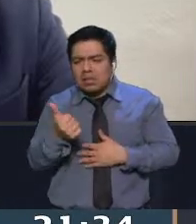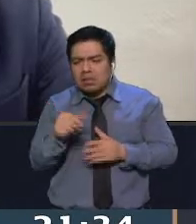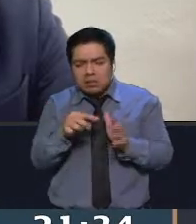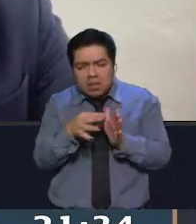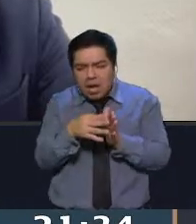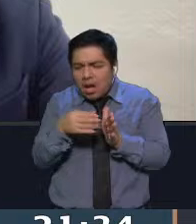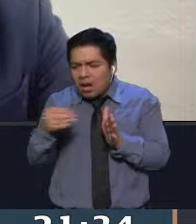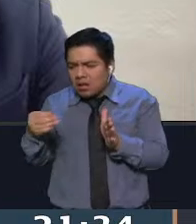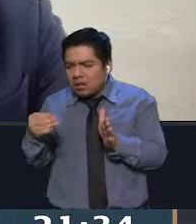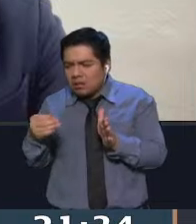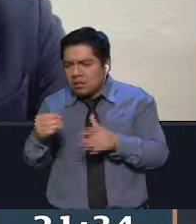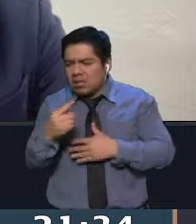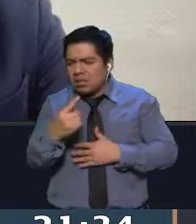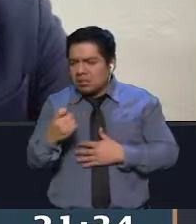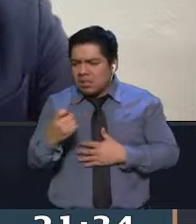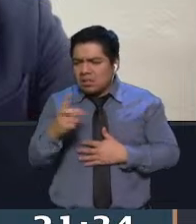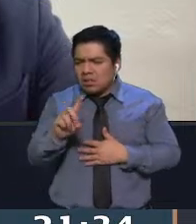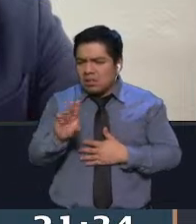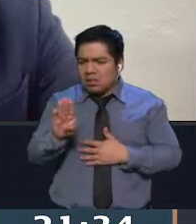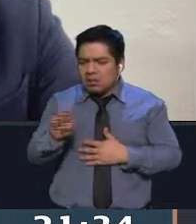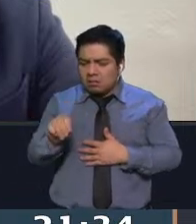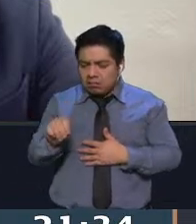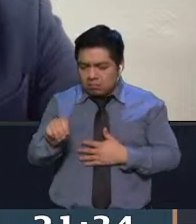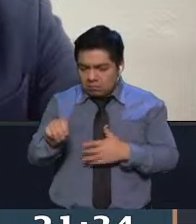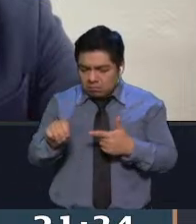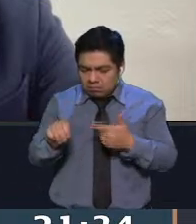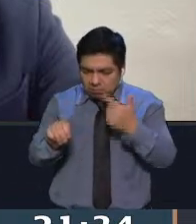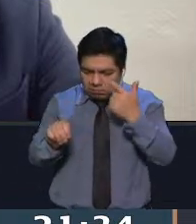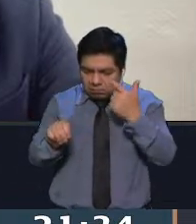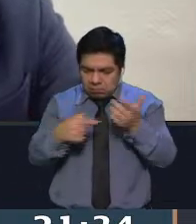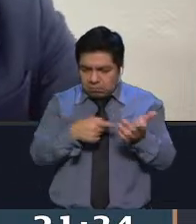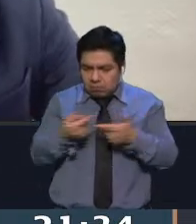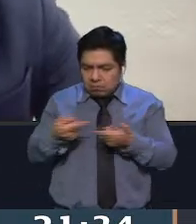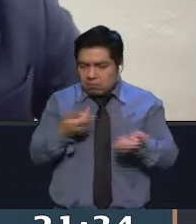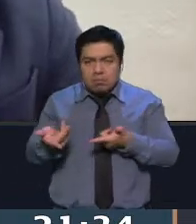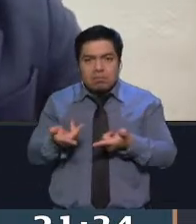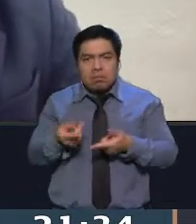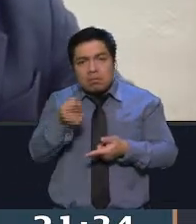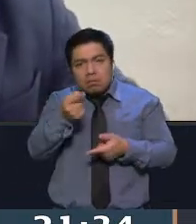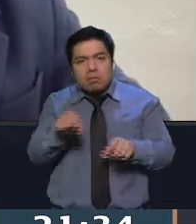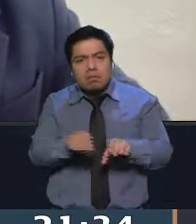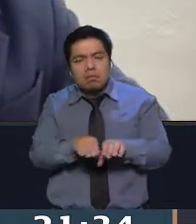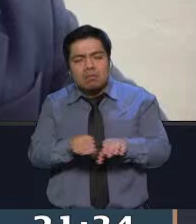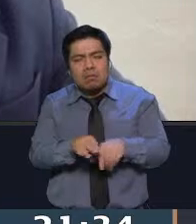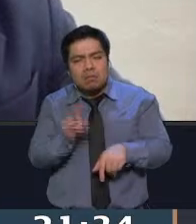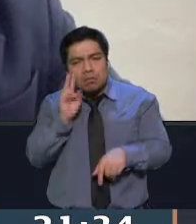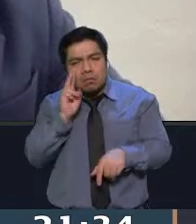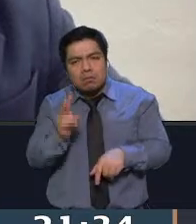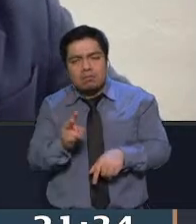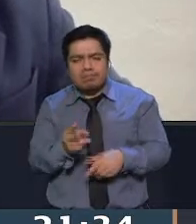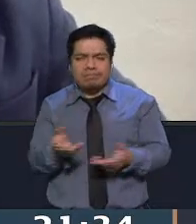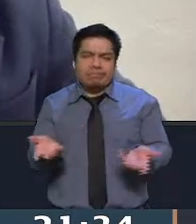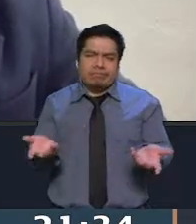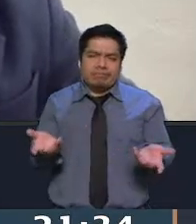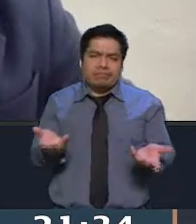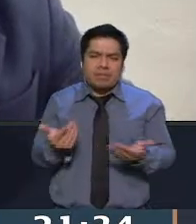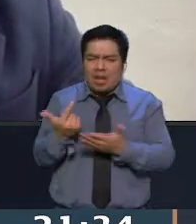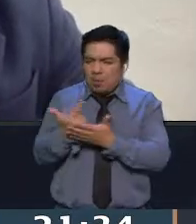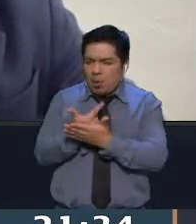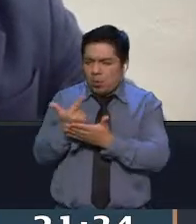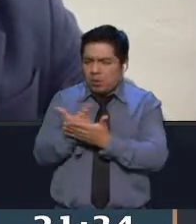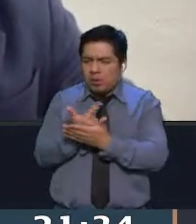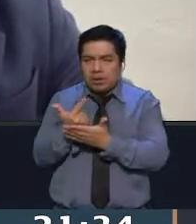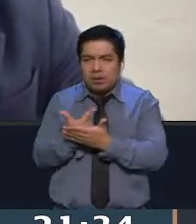reforma al artículo 139. ¿Cómo lo ves tú? Pues difícil que a un notario y a un